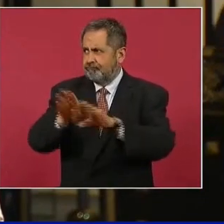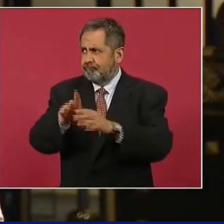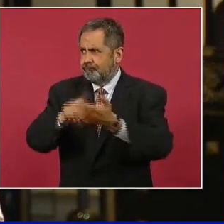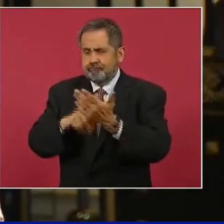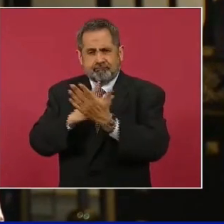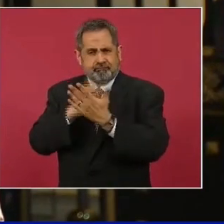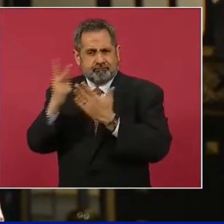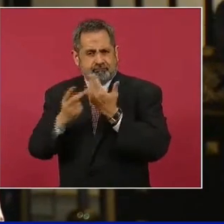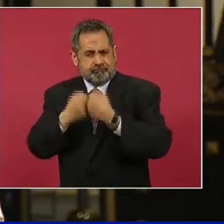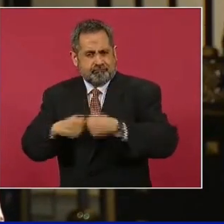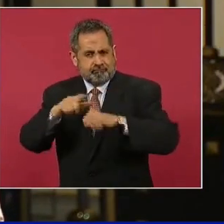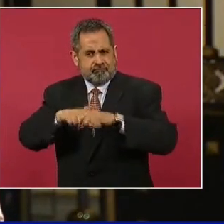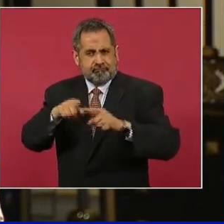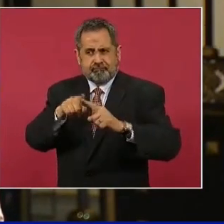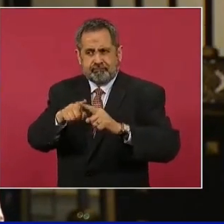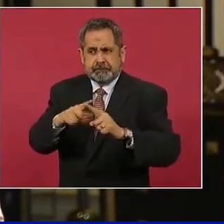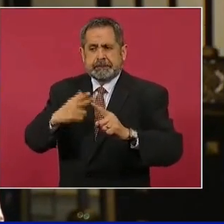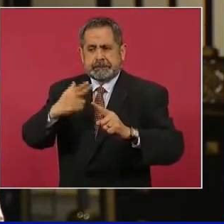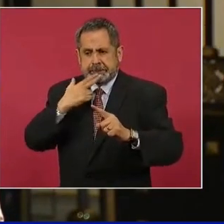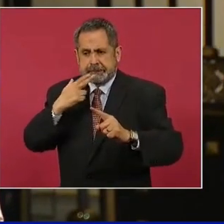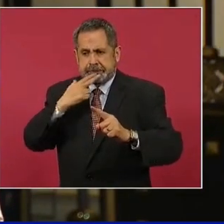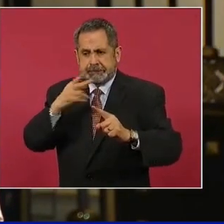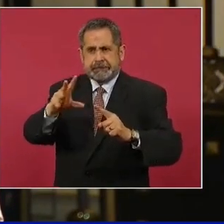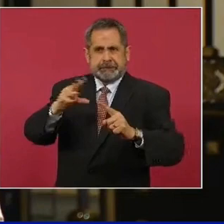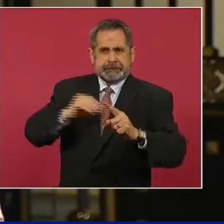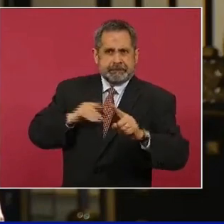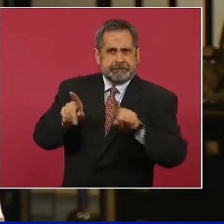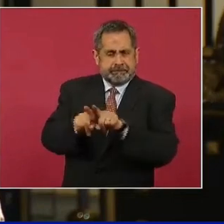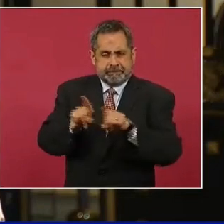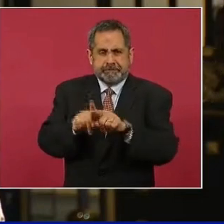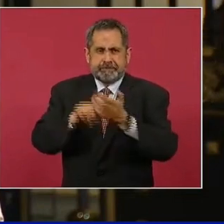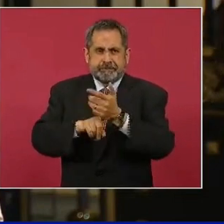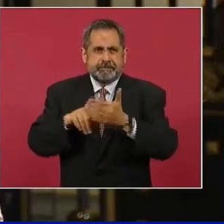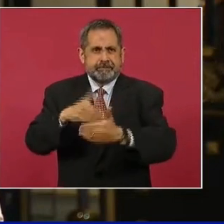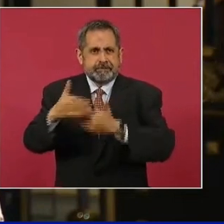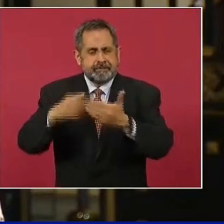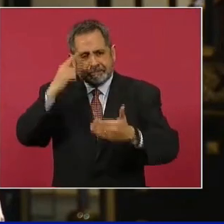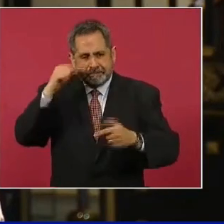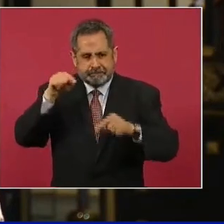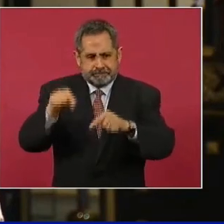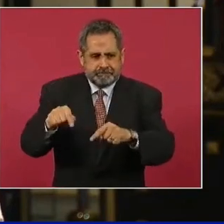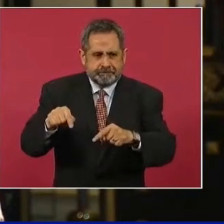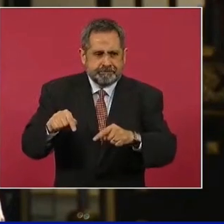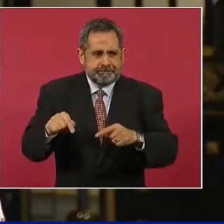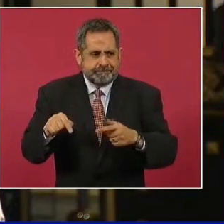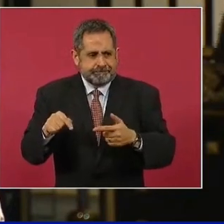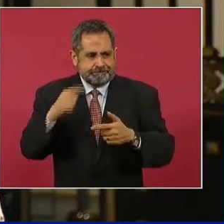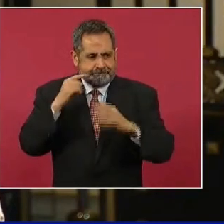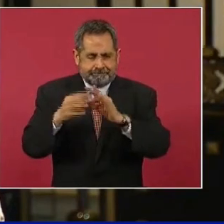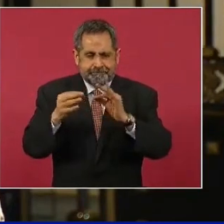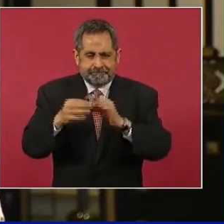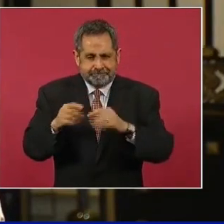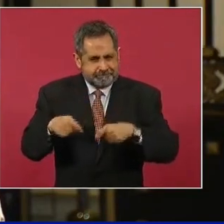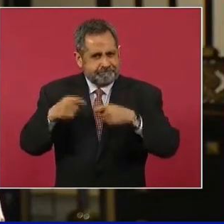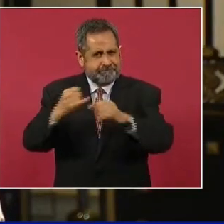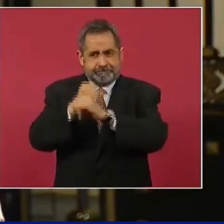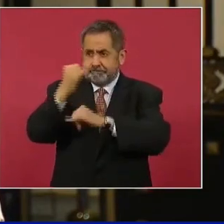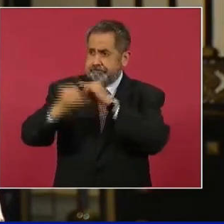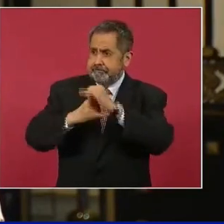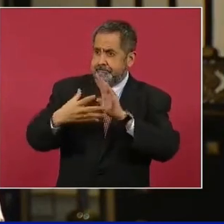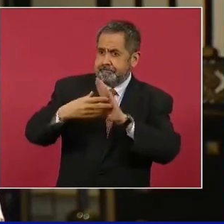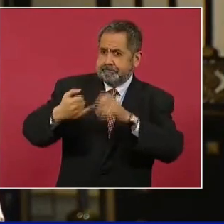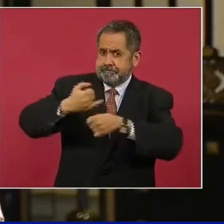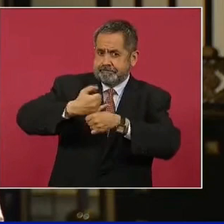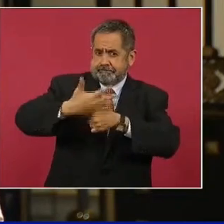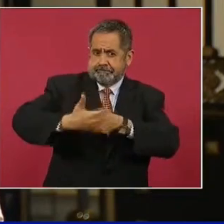programas sociales podría ser un ejemplo, podría fungir como punta de lanza para que pueda ser imitado a nivel internacional por